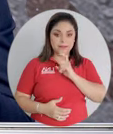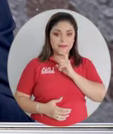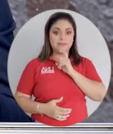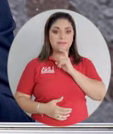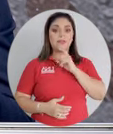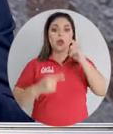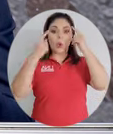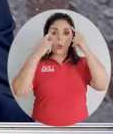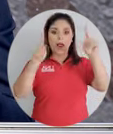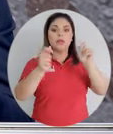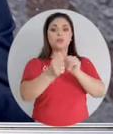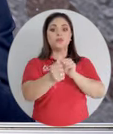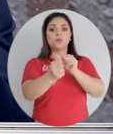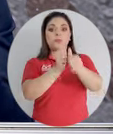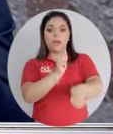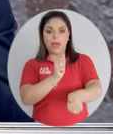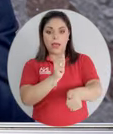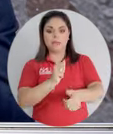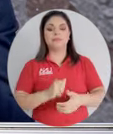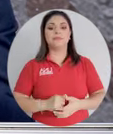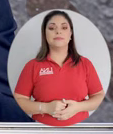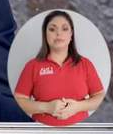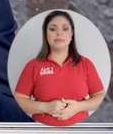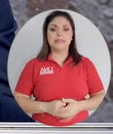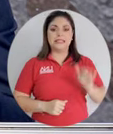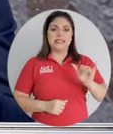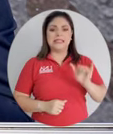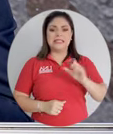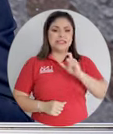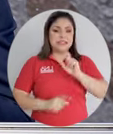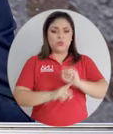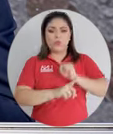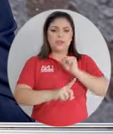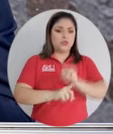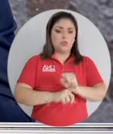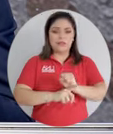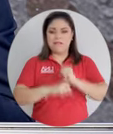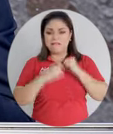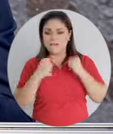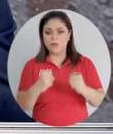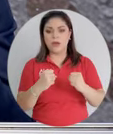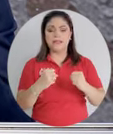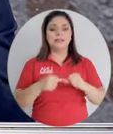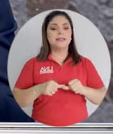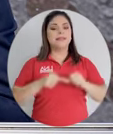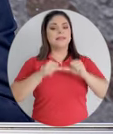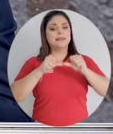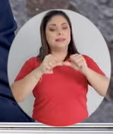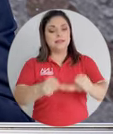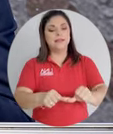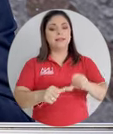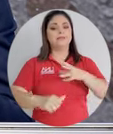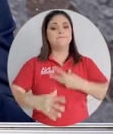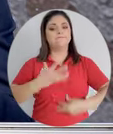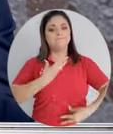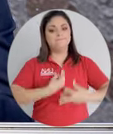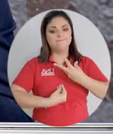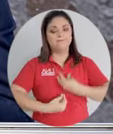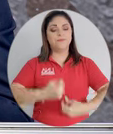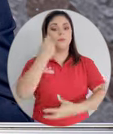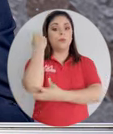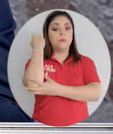a ser muy difícil, digamos, superar estas camisas de fuerza, ¿verdad?, que siguen prevaleciendo,